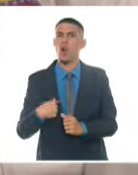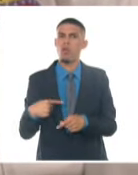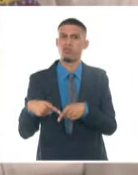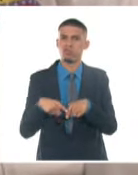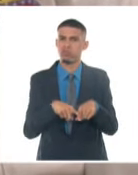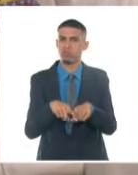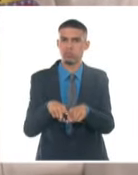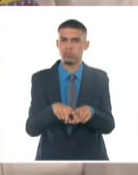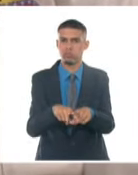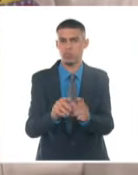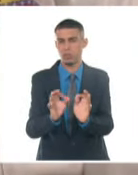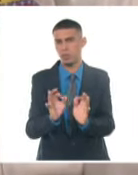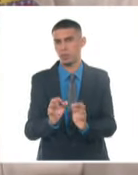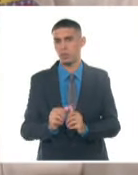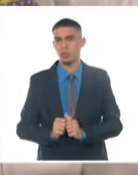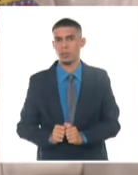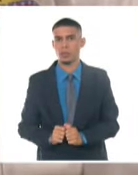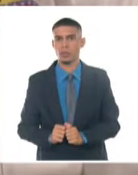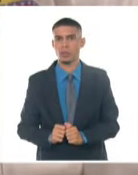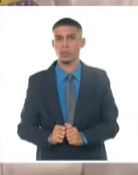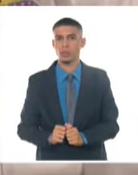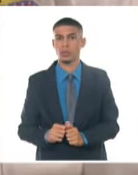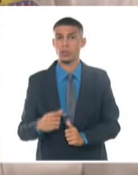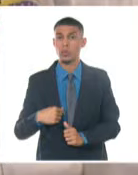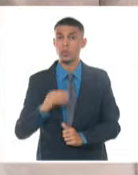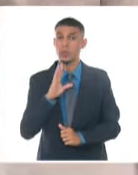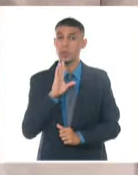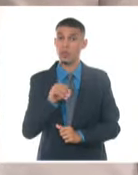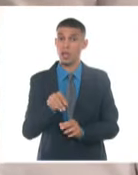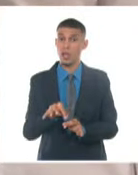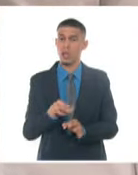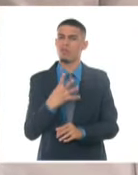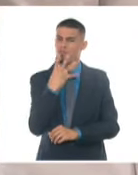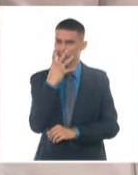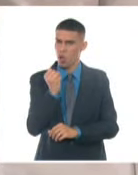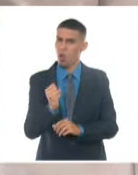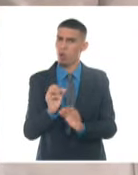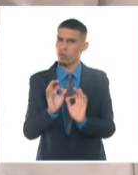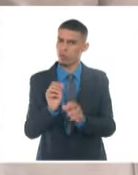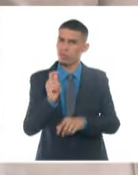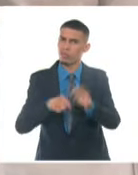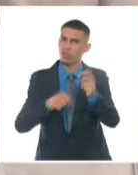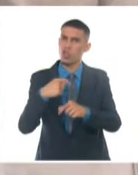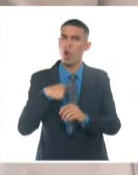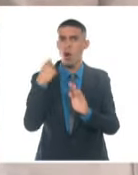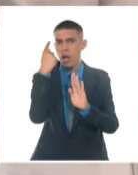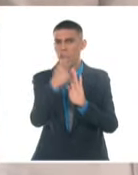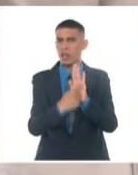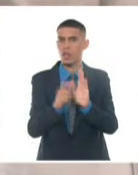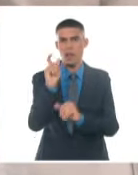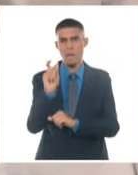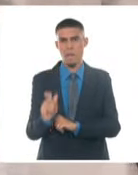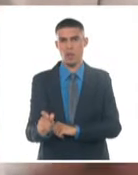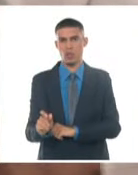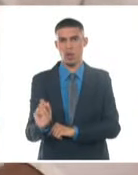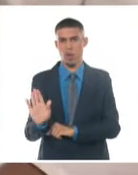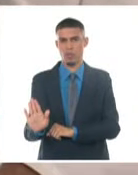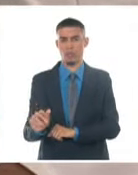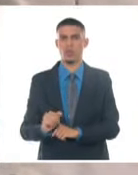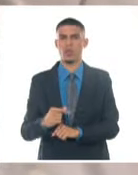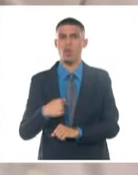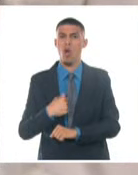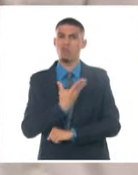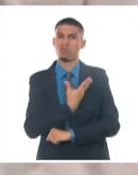rotación completa y ahí dije est es la tengo una característica muy personal que sufro mucho cuando se me